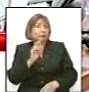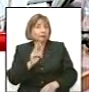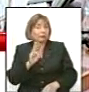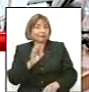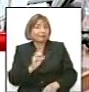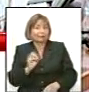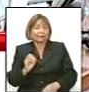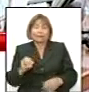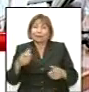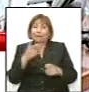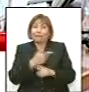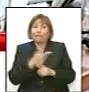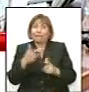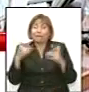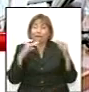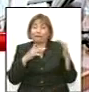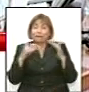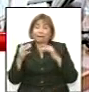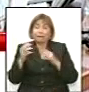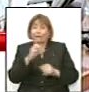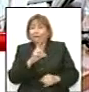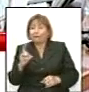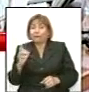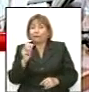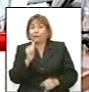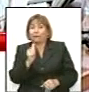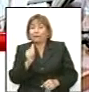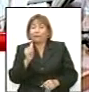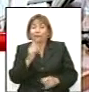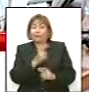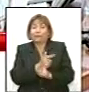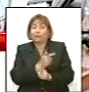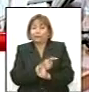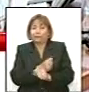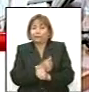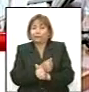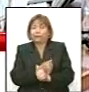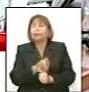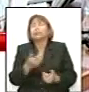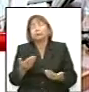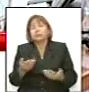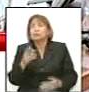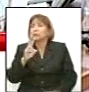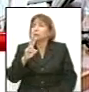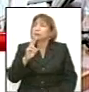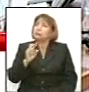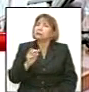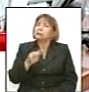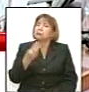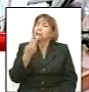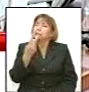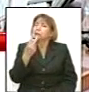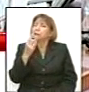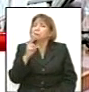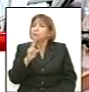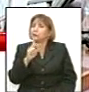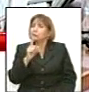la Batalla de Ayacucho al 2024. Obviamente queda incluida al 2021. En Ayacucho ya hay un